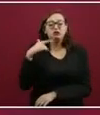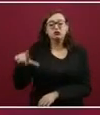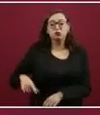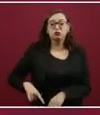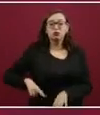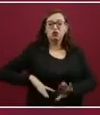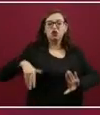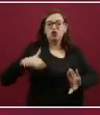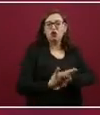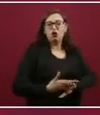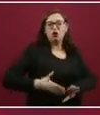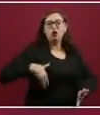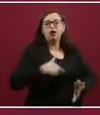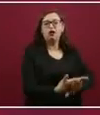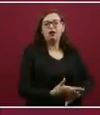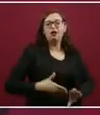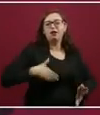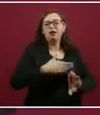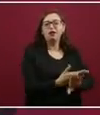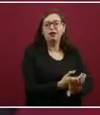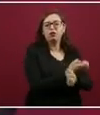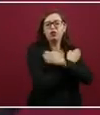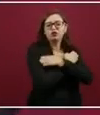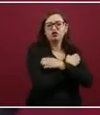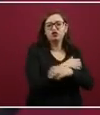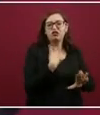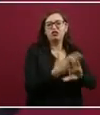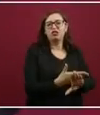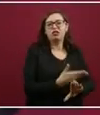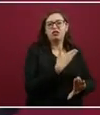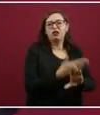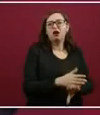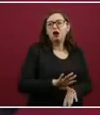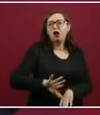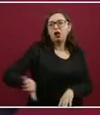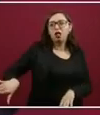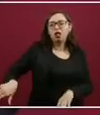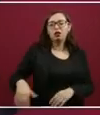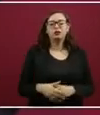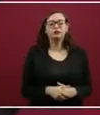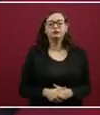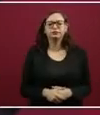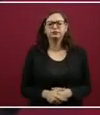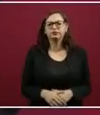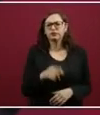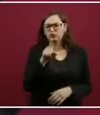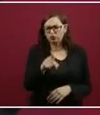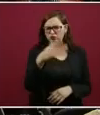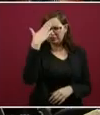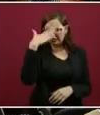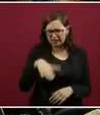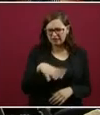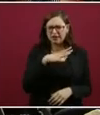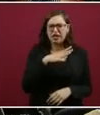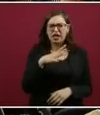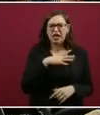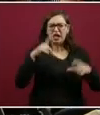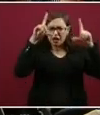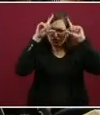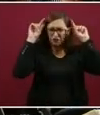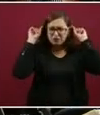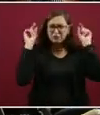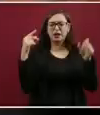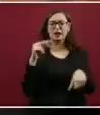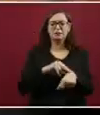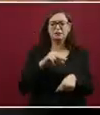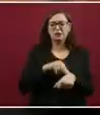hacia la mal llamada reforma educativa. ¿Qué información tiene, presidente, del despido de enfermeras y médicos